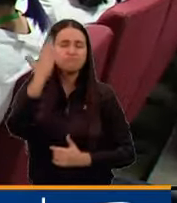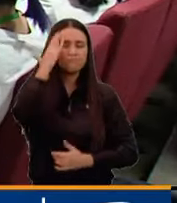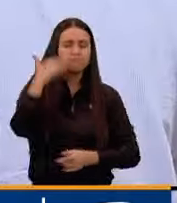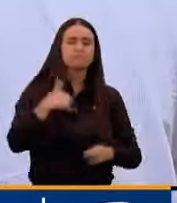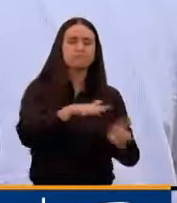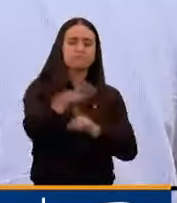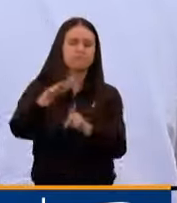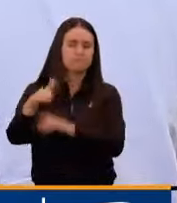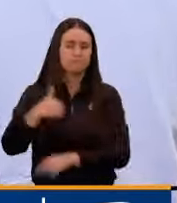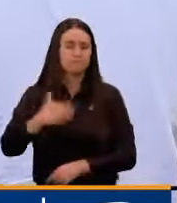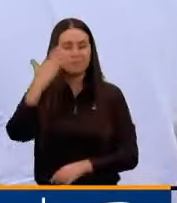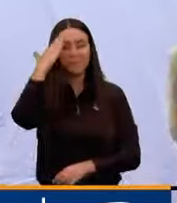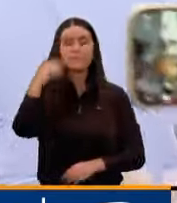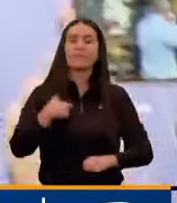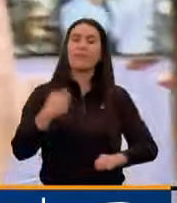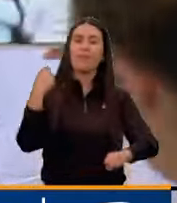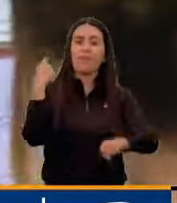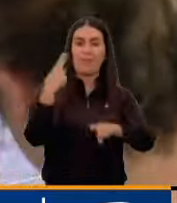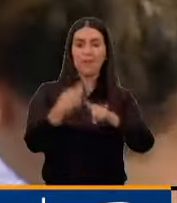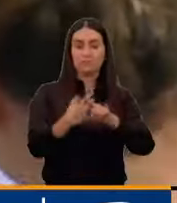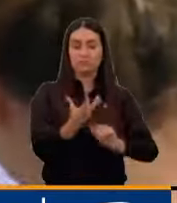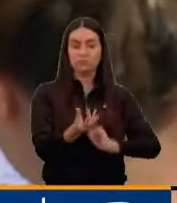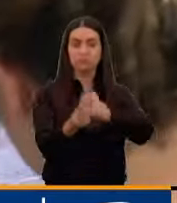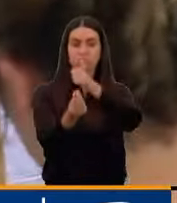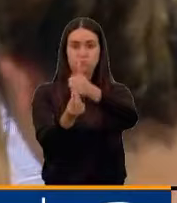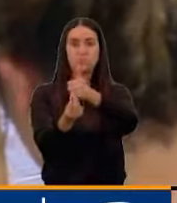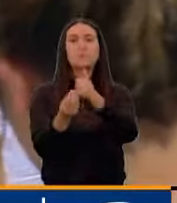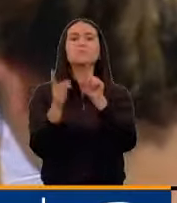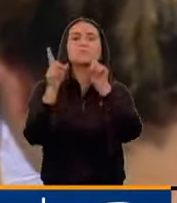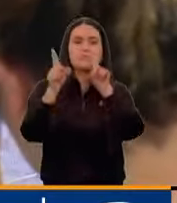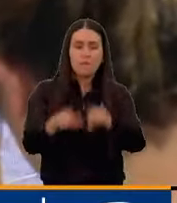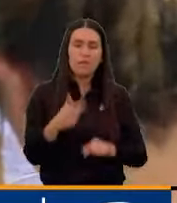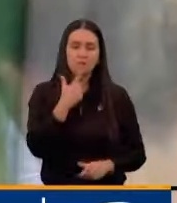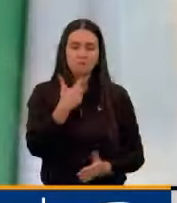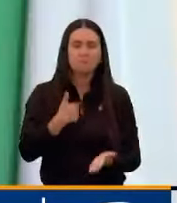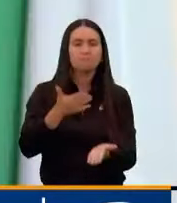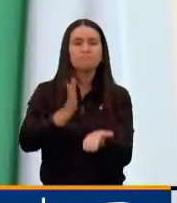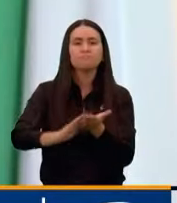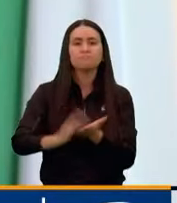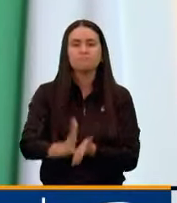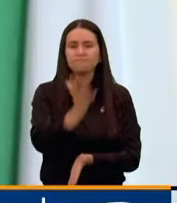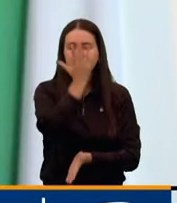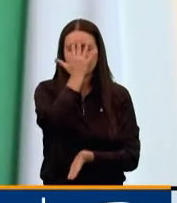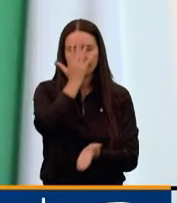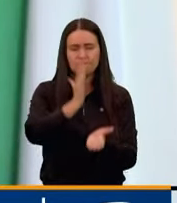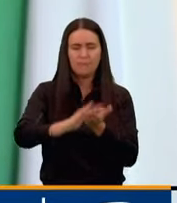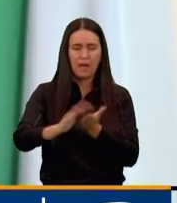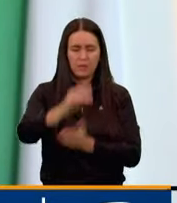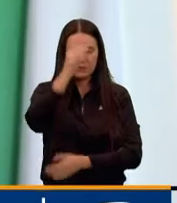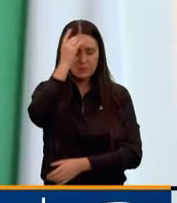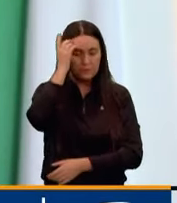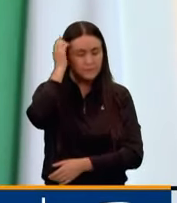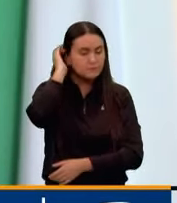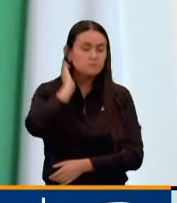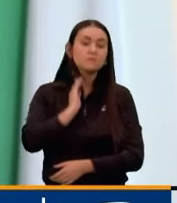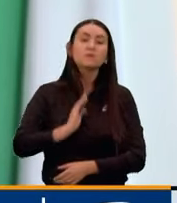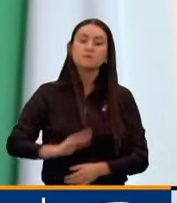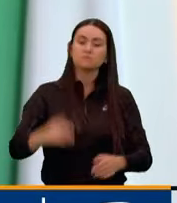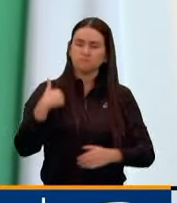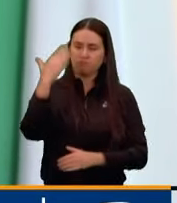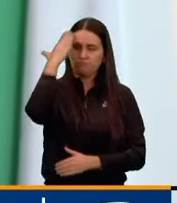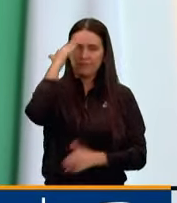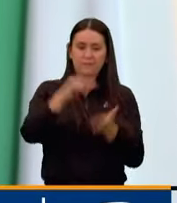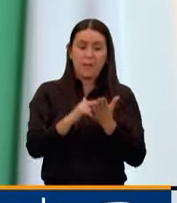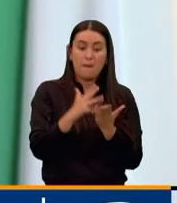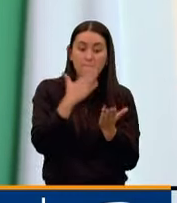Pastor Alape, excomandante del bloque Magdalena Medio, también pidió perdón. Entendemos que el perdón es una